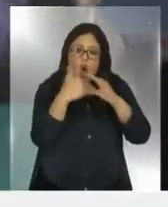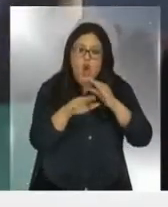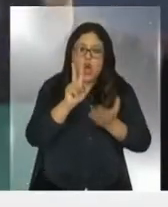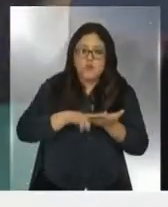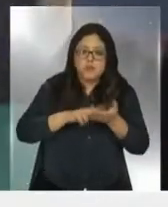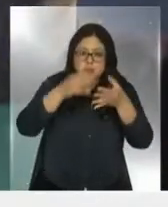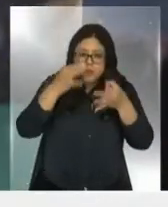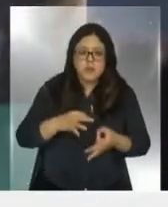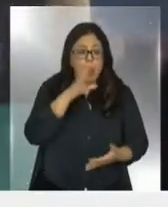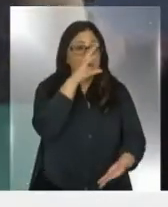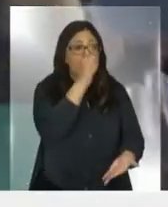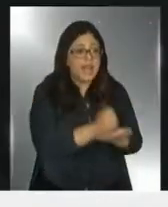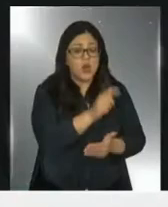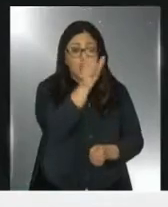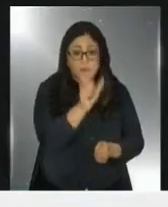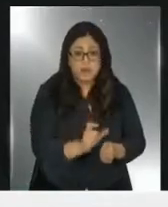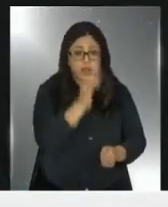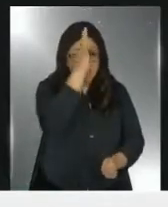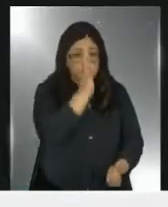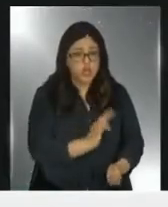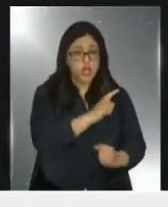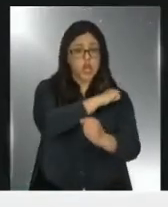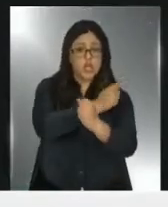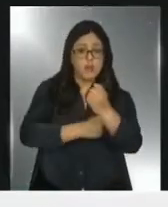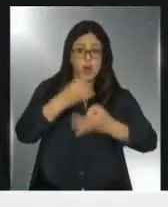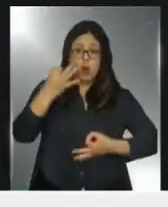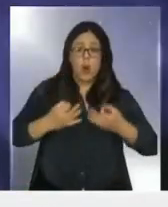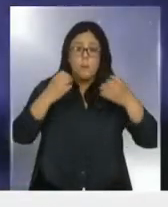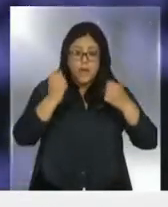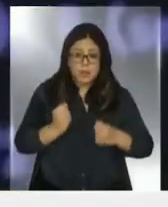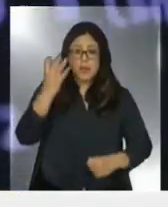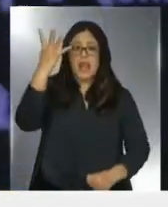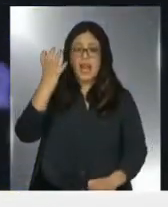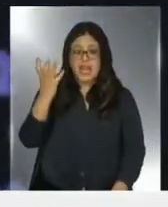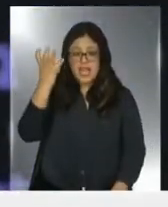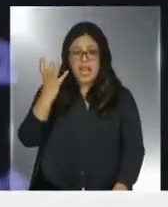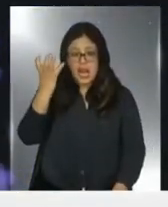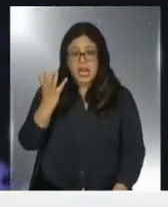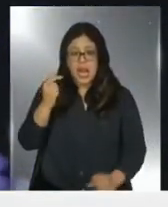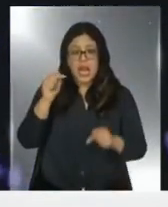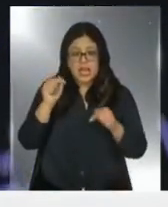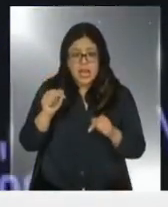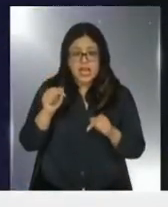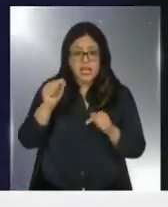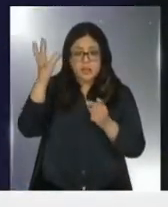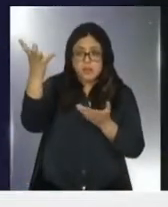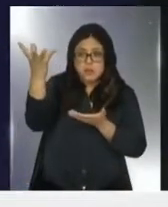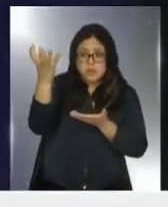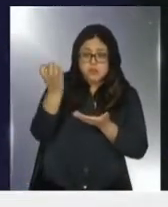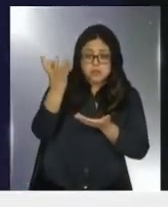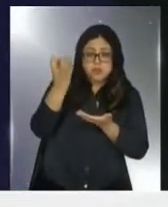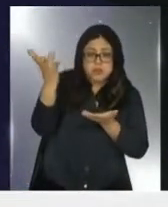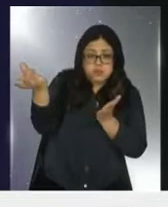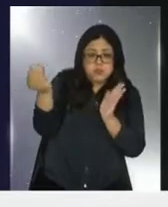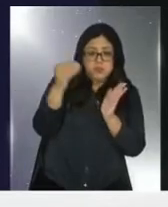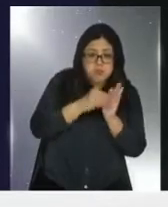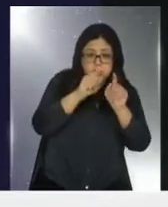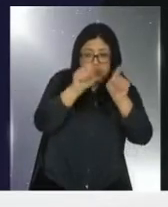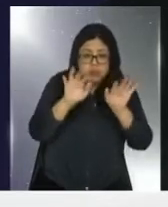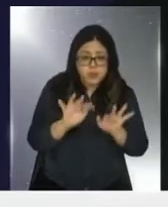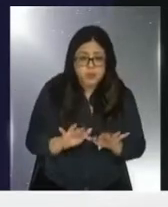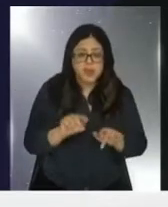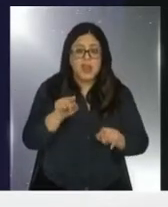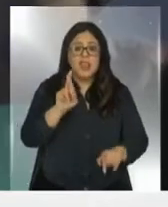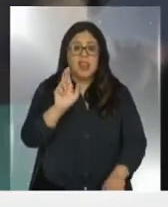de engañar a un funcionario del Poder Judicial, de tal forma de que instale este programa malicioso. Un programa malicioso que nosotros controlamos, llamado